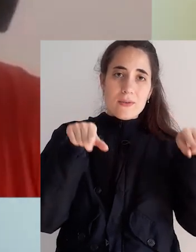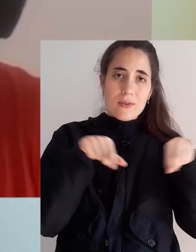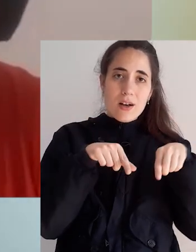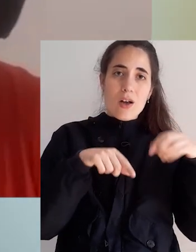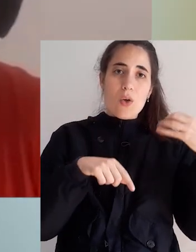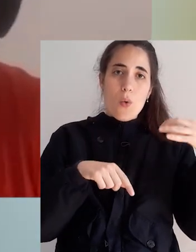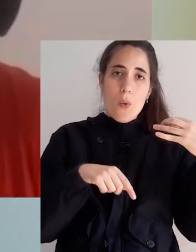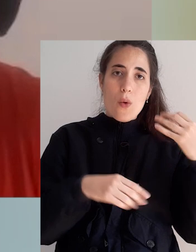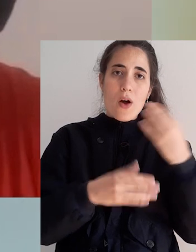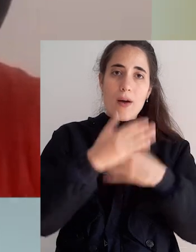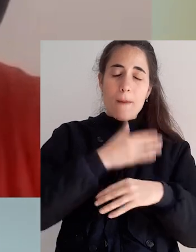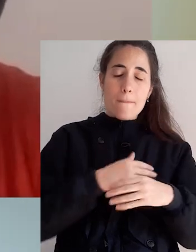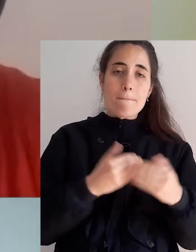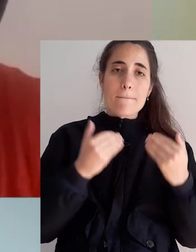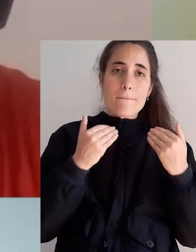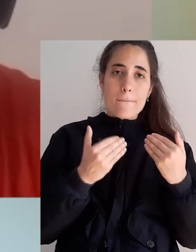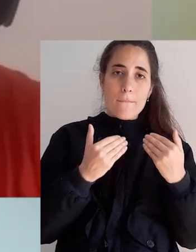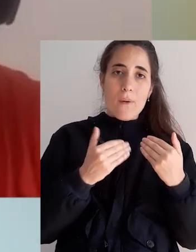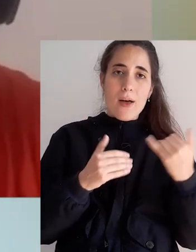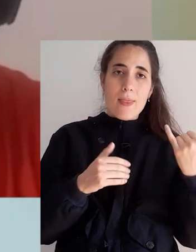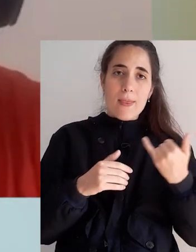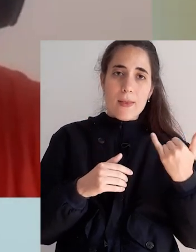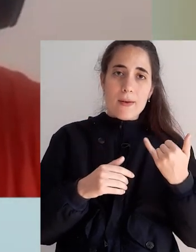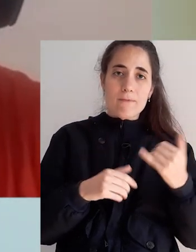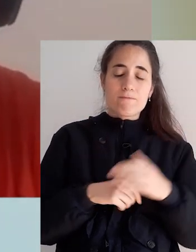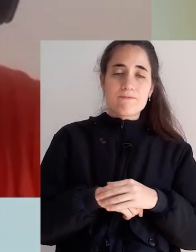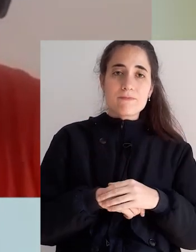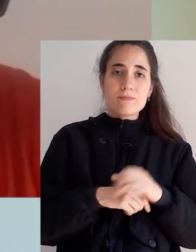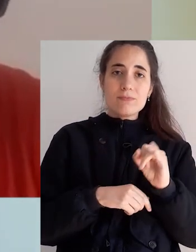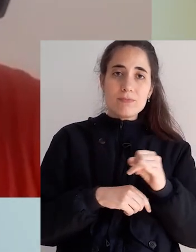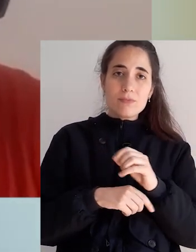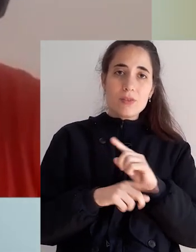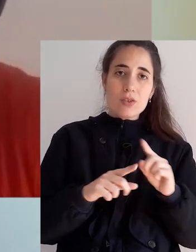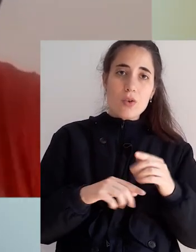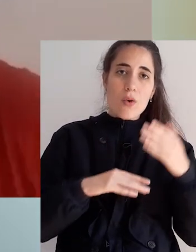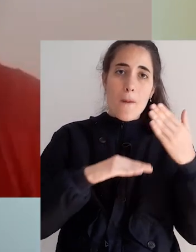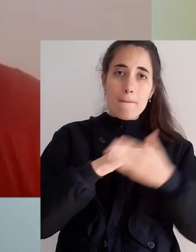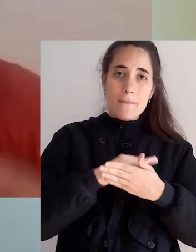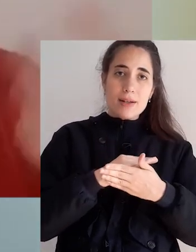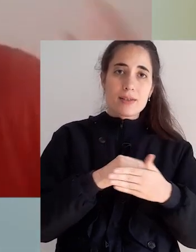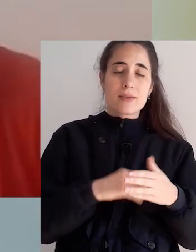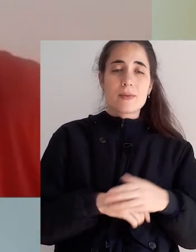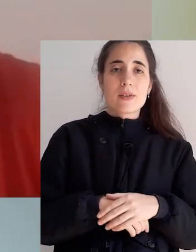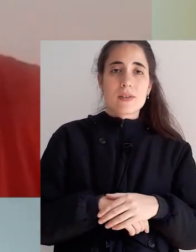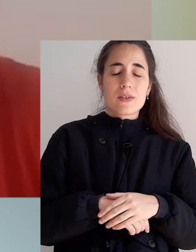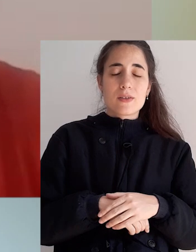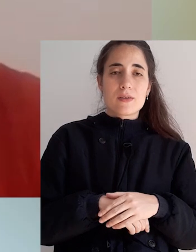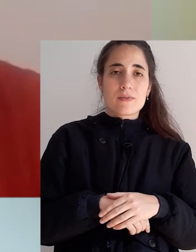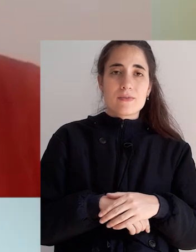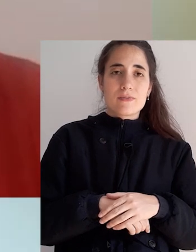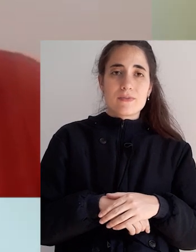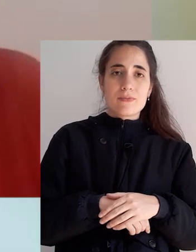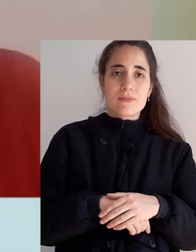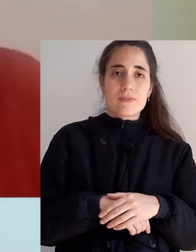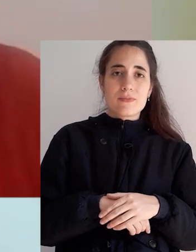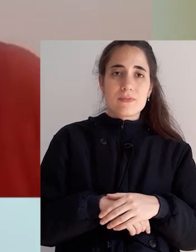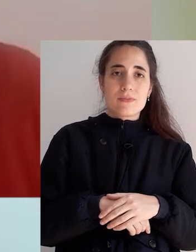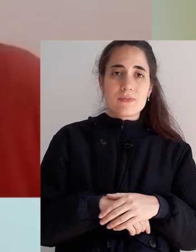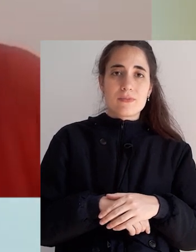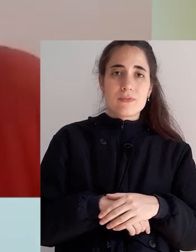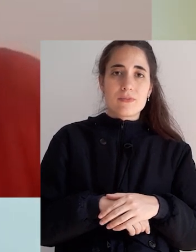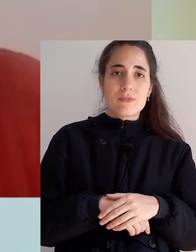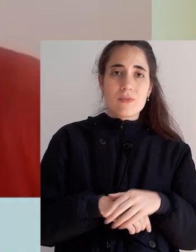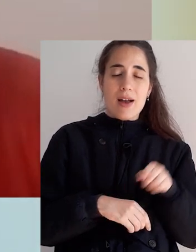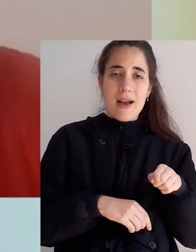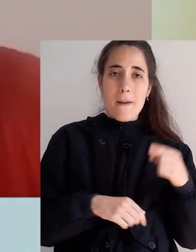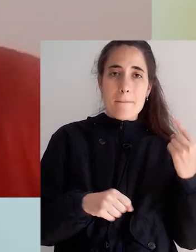lo importante ahí eran 5 puntos que daban como un cambio muy